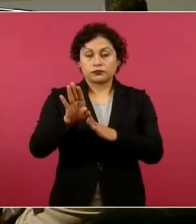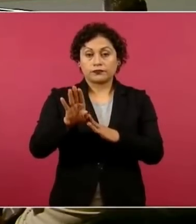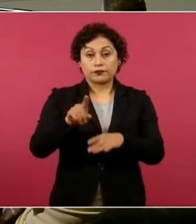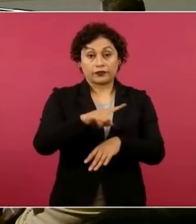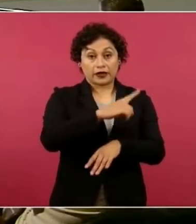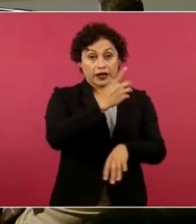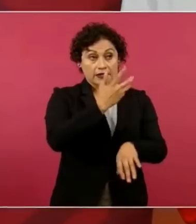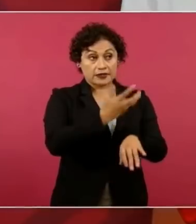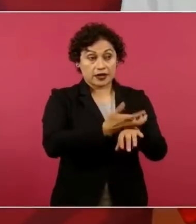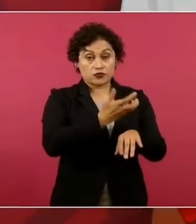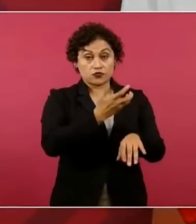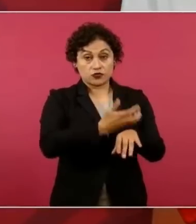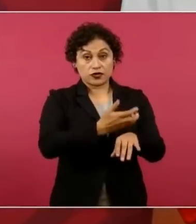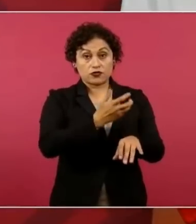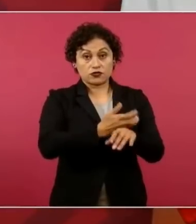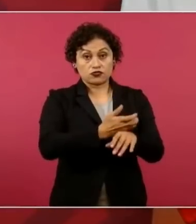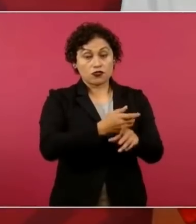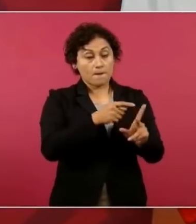Unidos